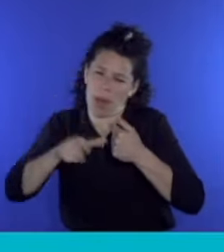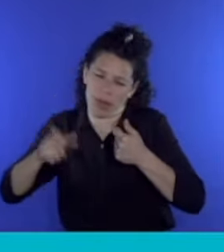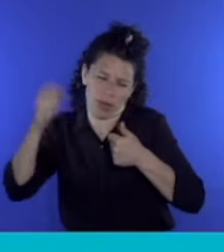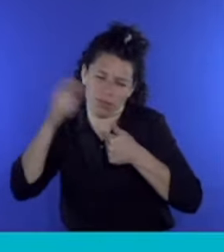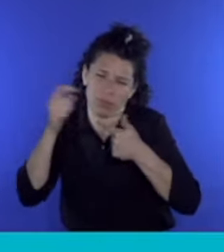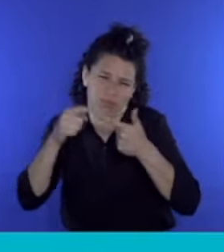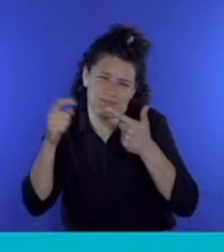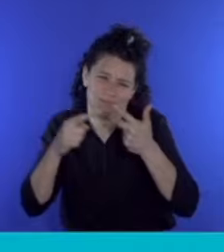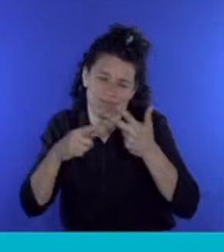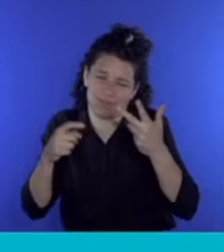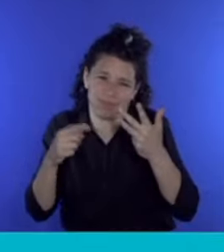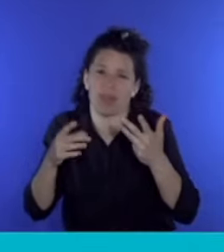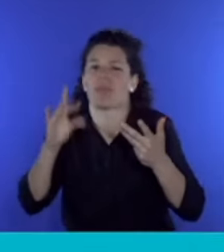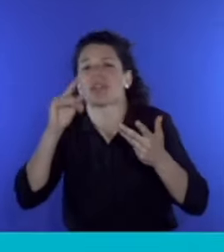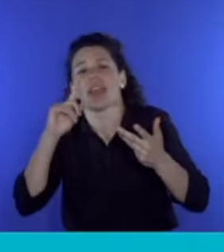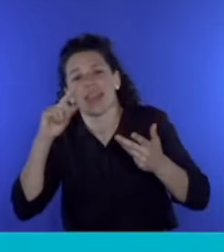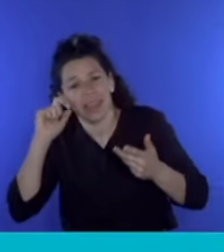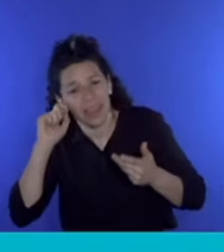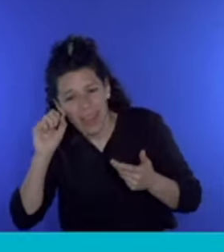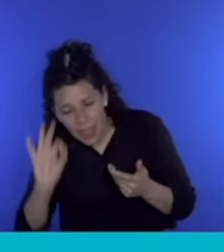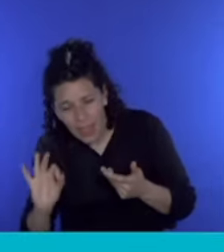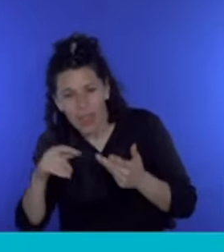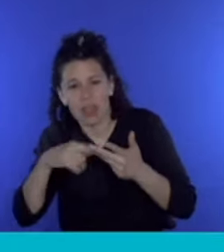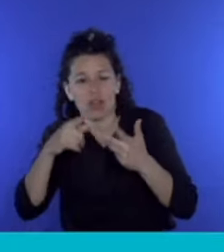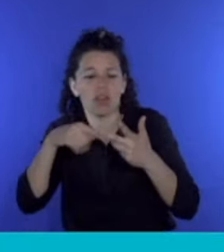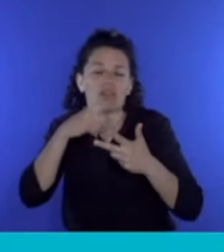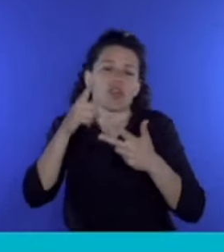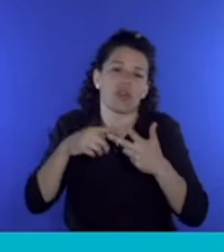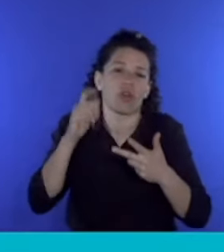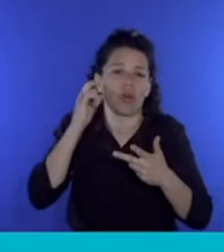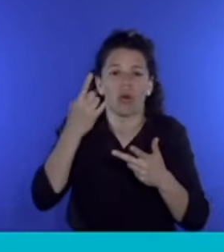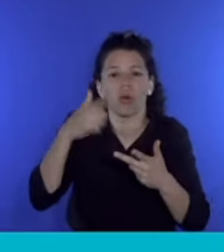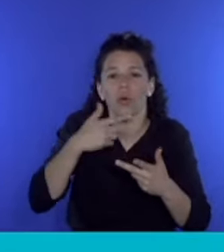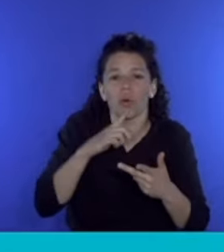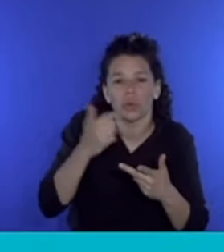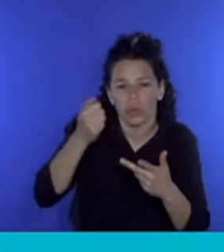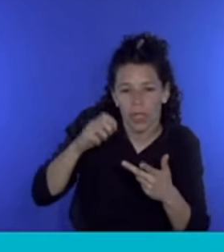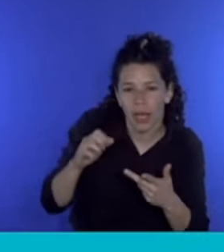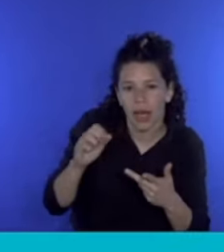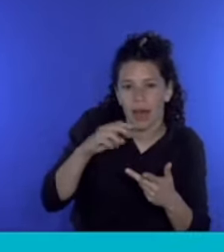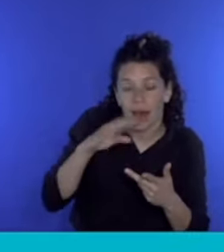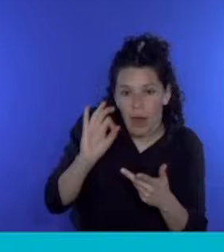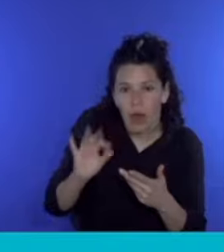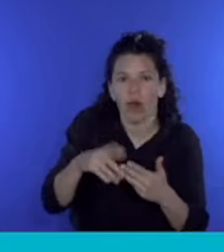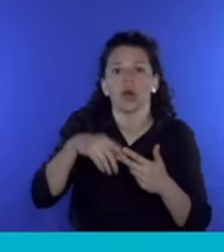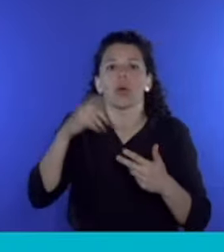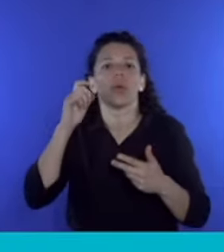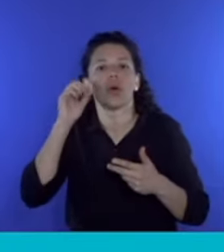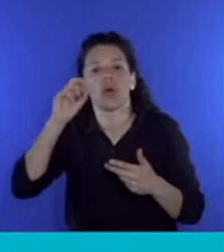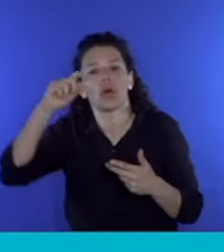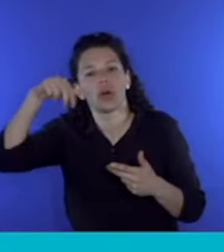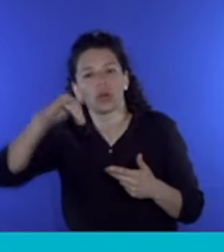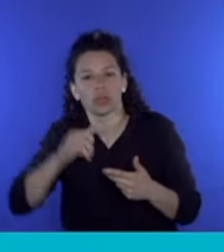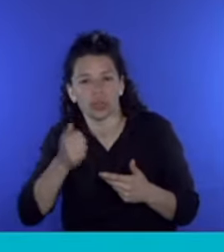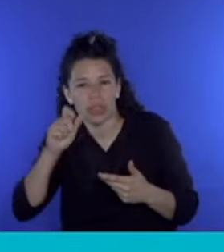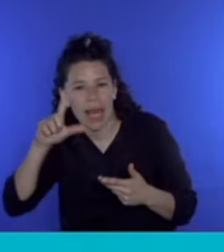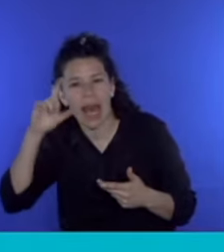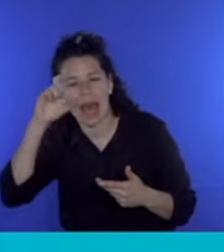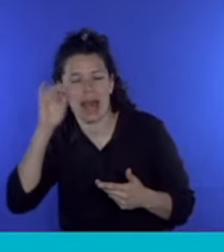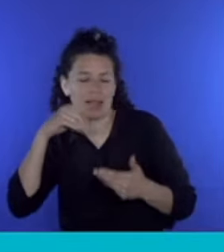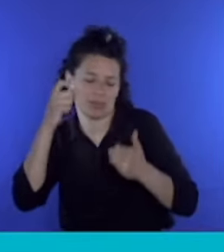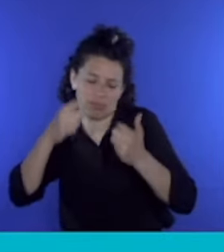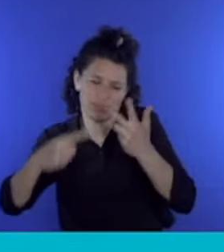olvidar de nadie Diego Diego García arena Gustavo pulti Susana González todos ellos desde el momento en que